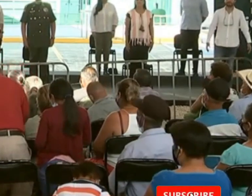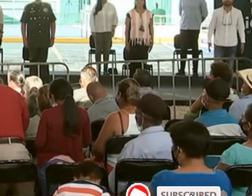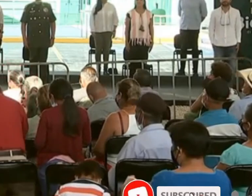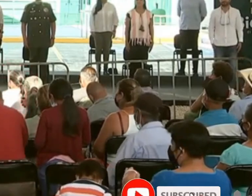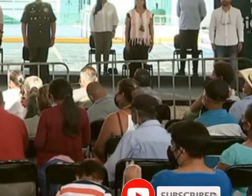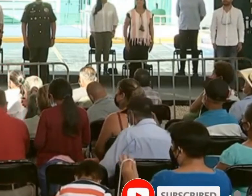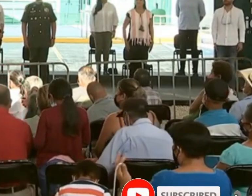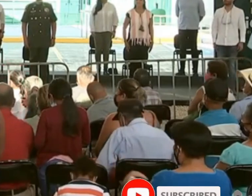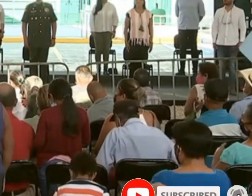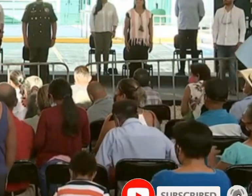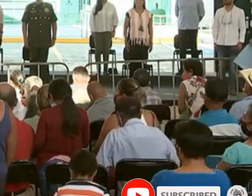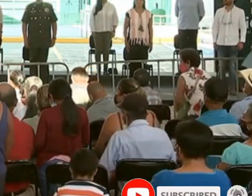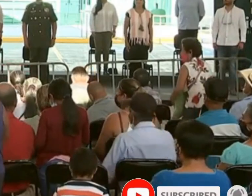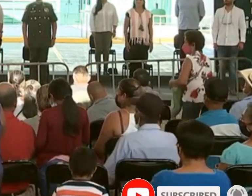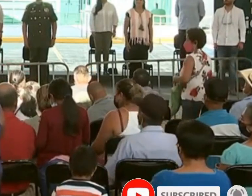nacional mexicano.